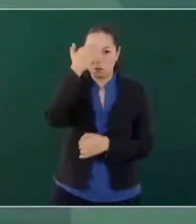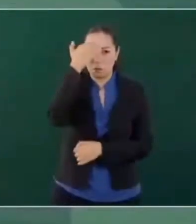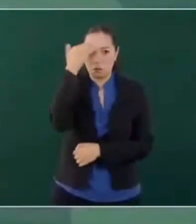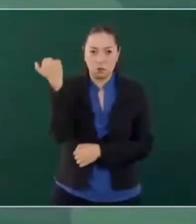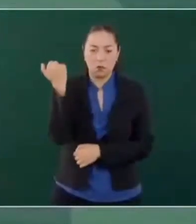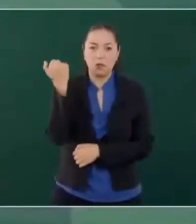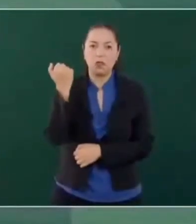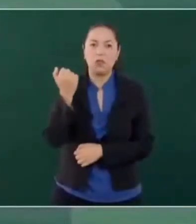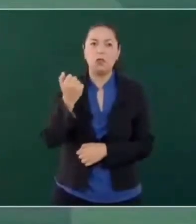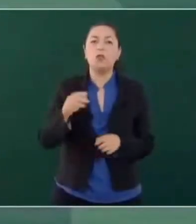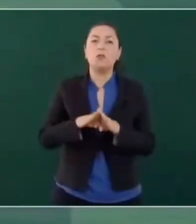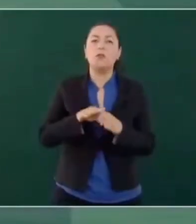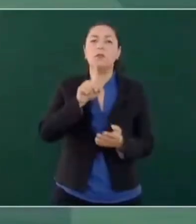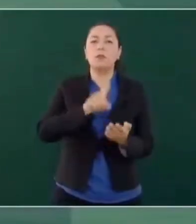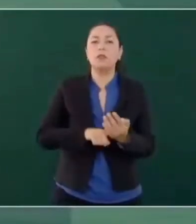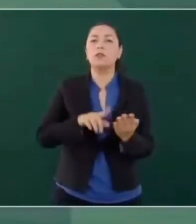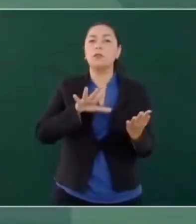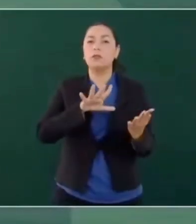de que en